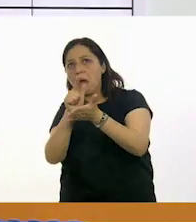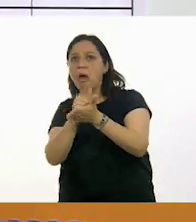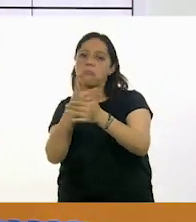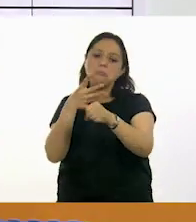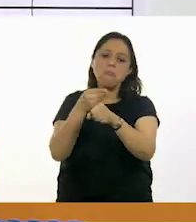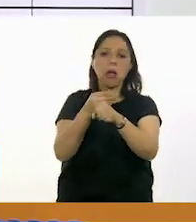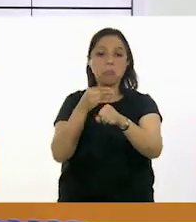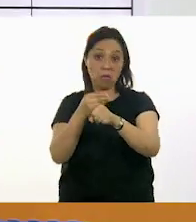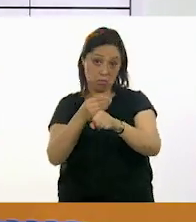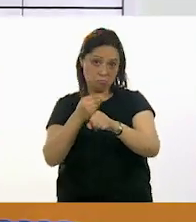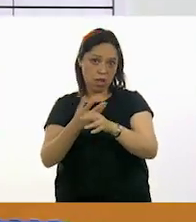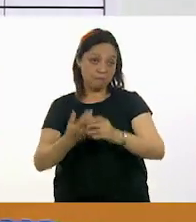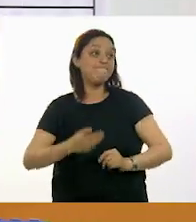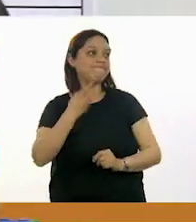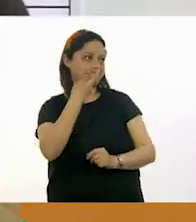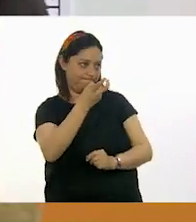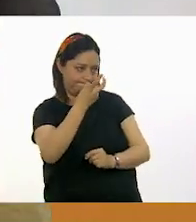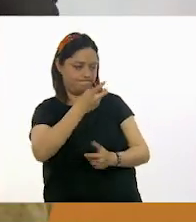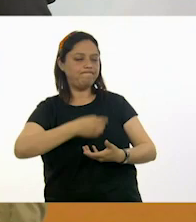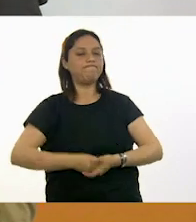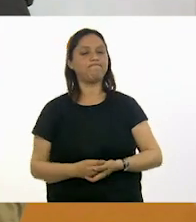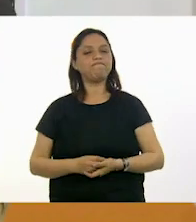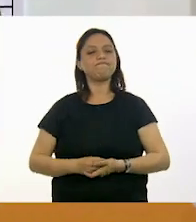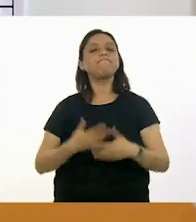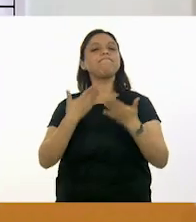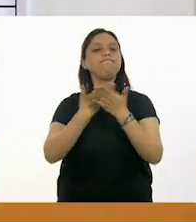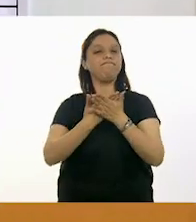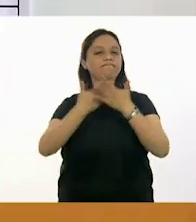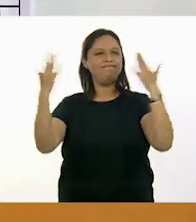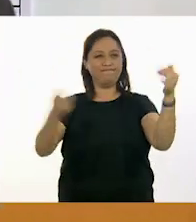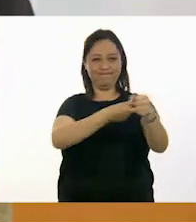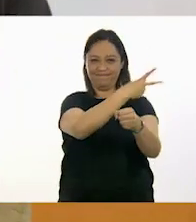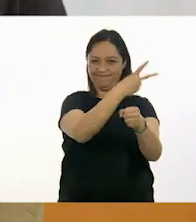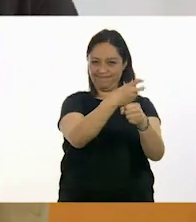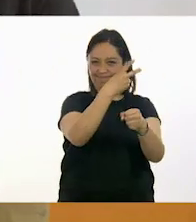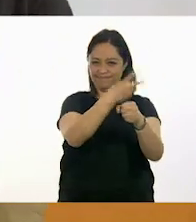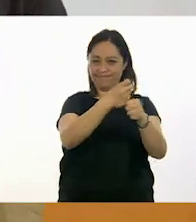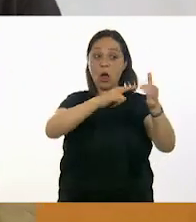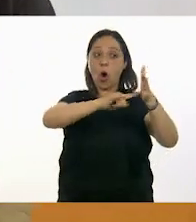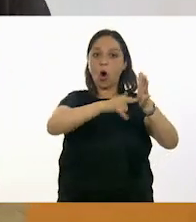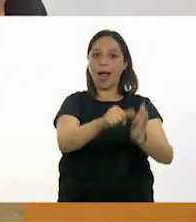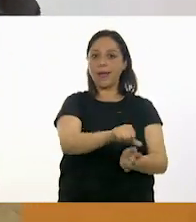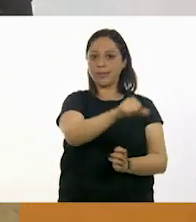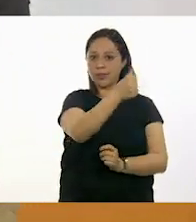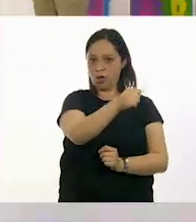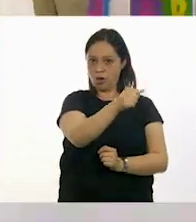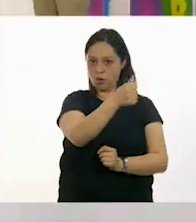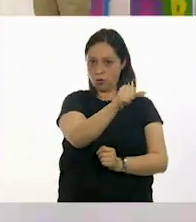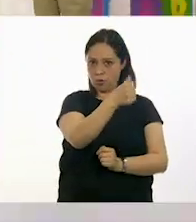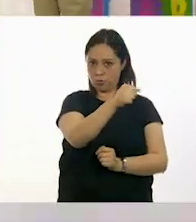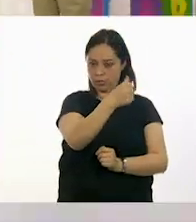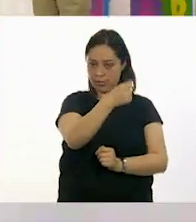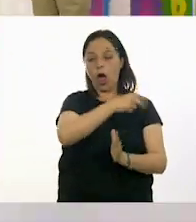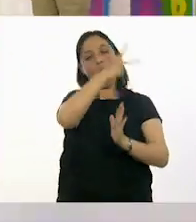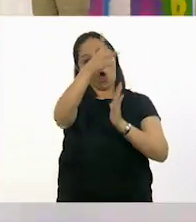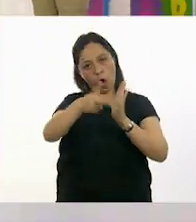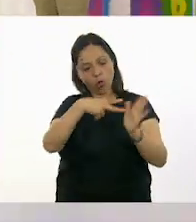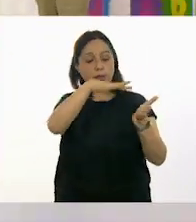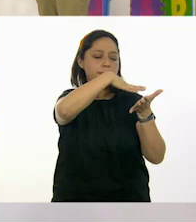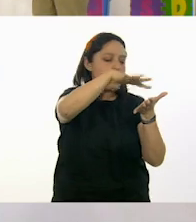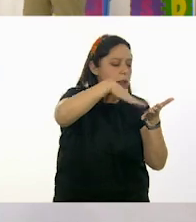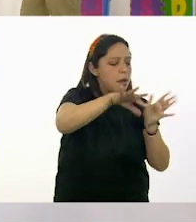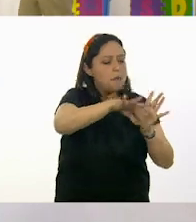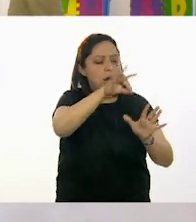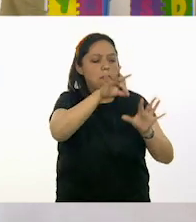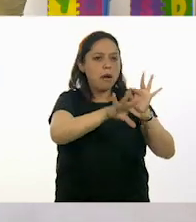Exacto. Vamos a pasar entonces con nuestro segundo dato, que es el de las 11 horas. Vamos a regresar a nuestra información y